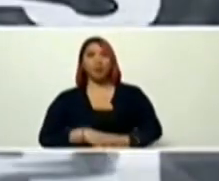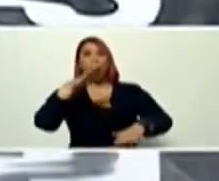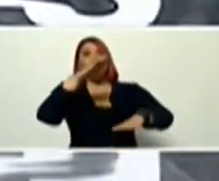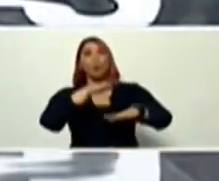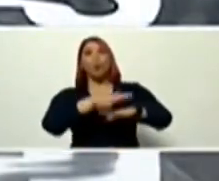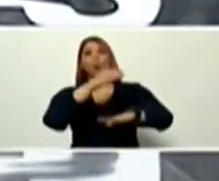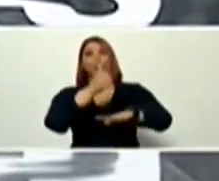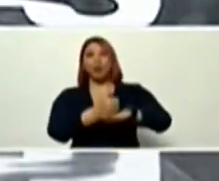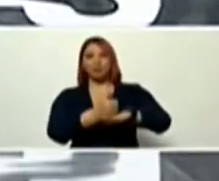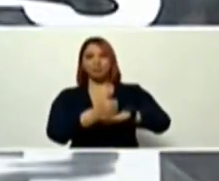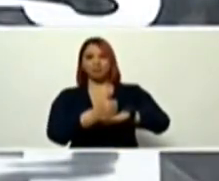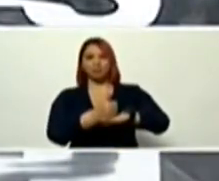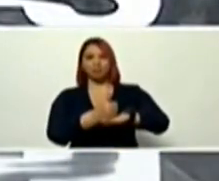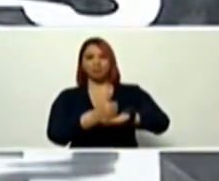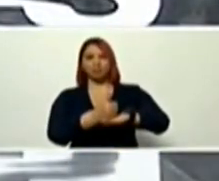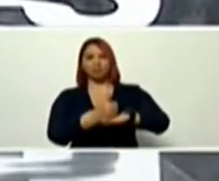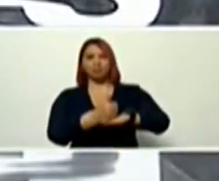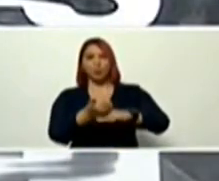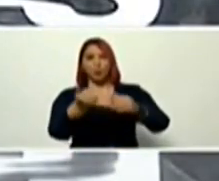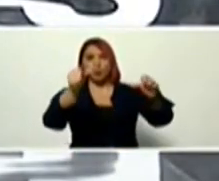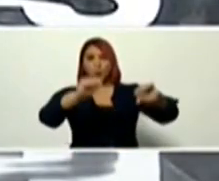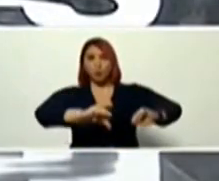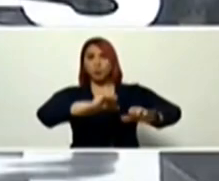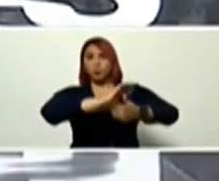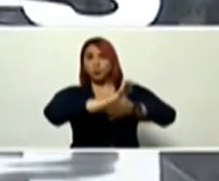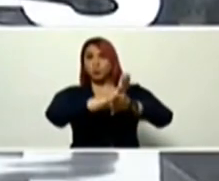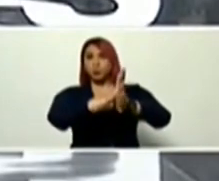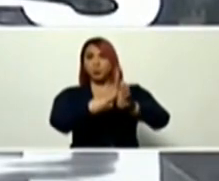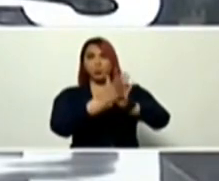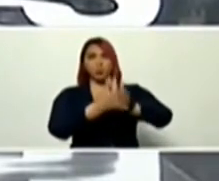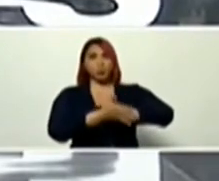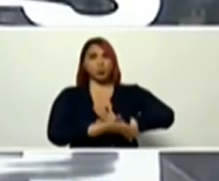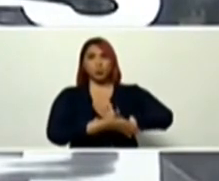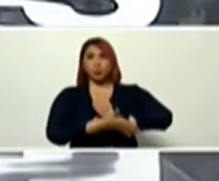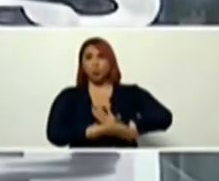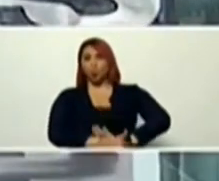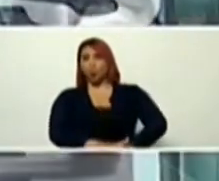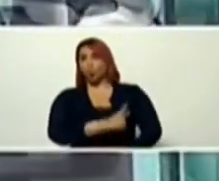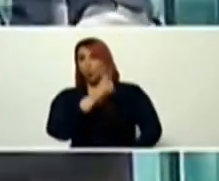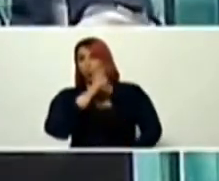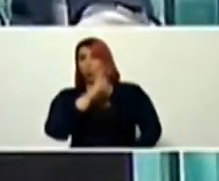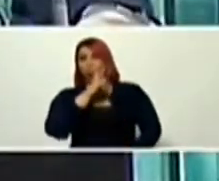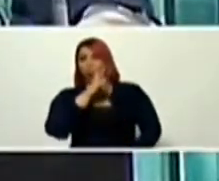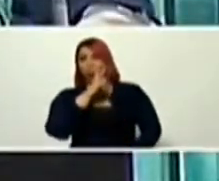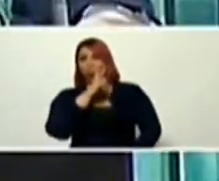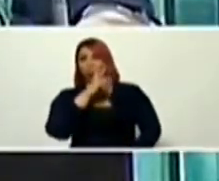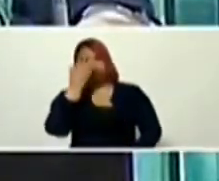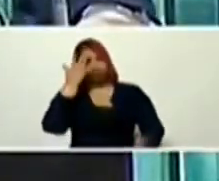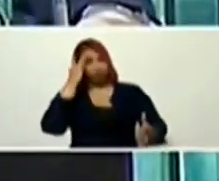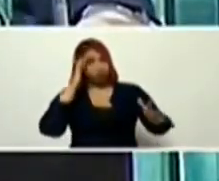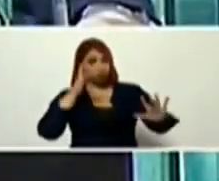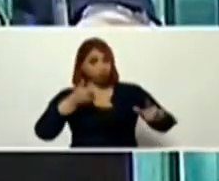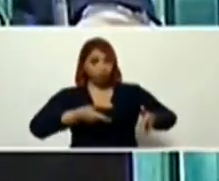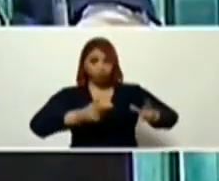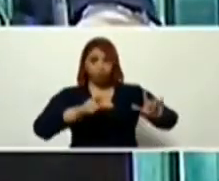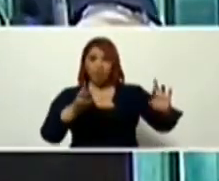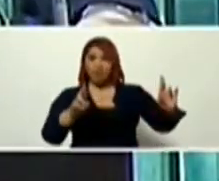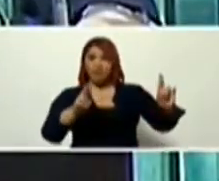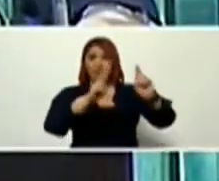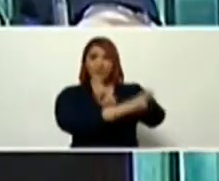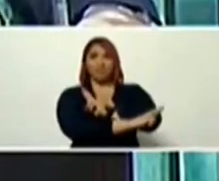culpa del fracaso estrepitoso en el intento de activar el